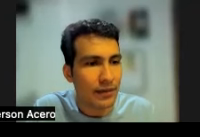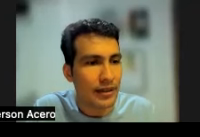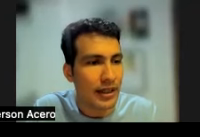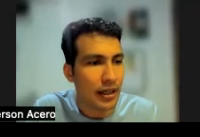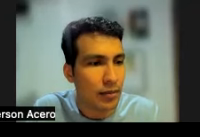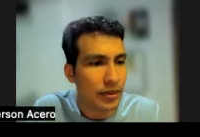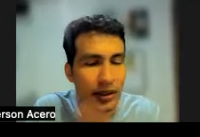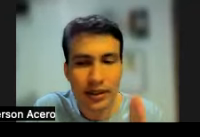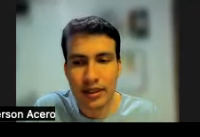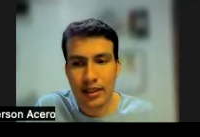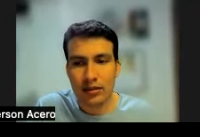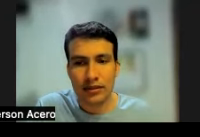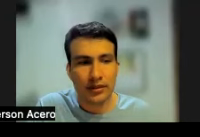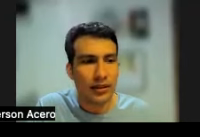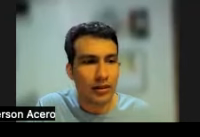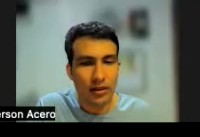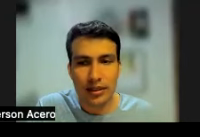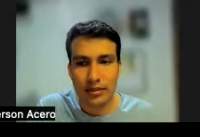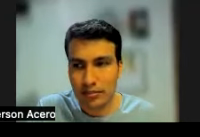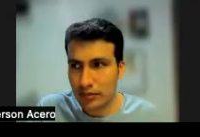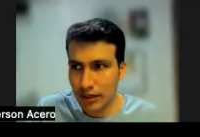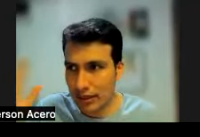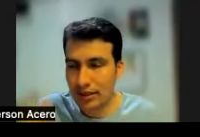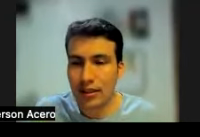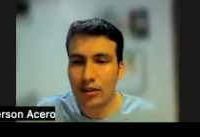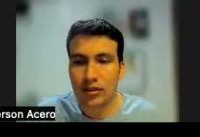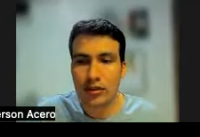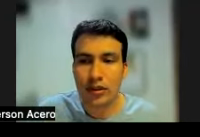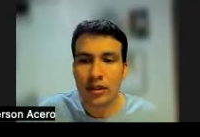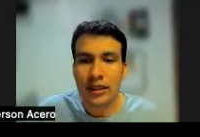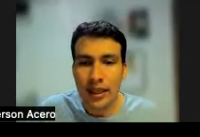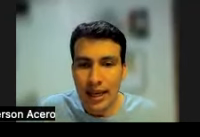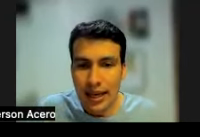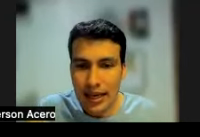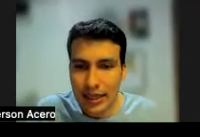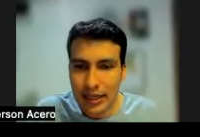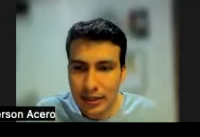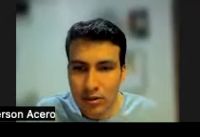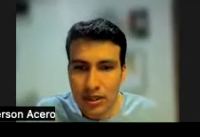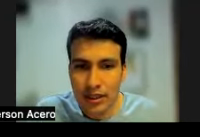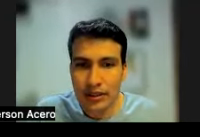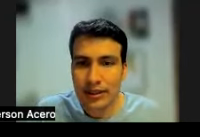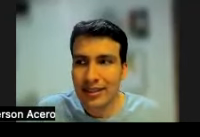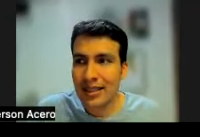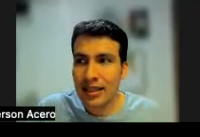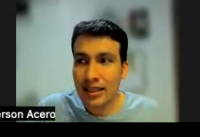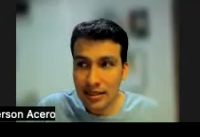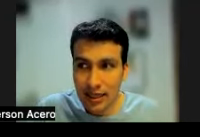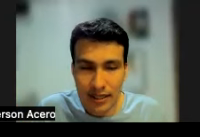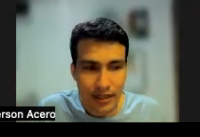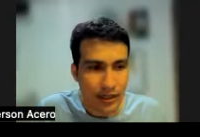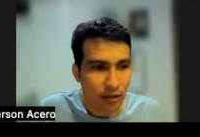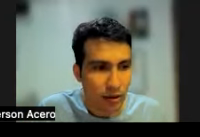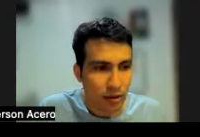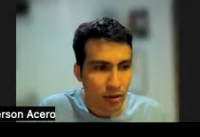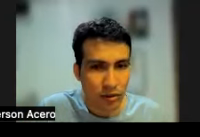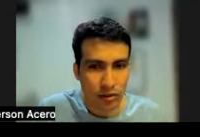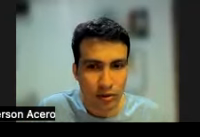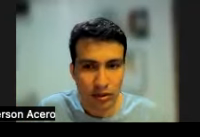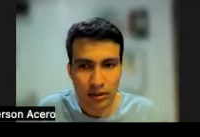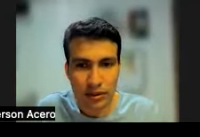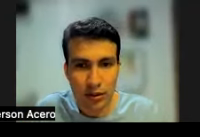para enfrentar un virus extranjero en la historia moderna de Estados Unidos, ¿no? Acá, ¿qué sucede? Está desacreditando a